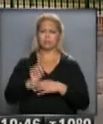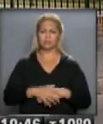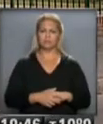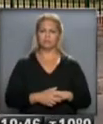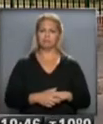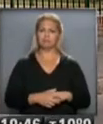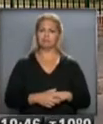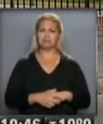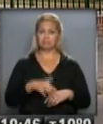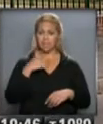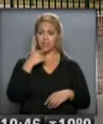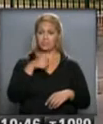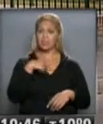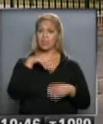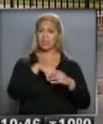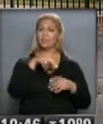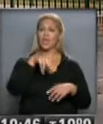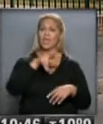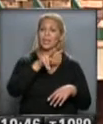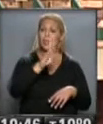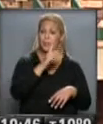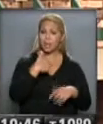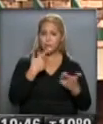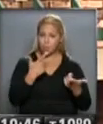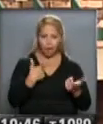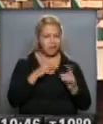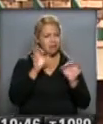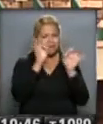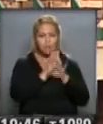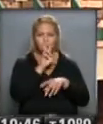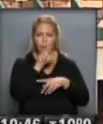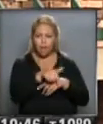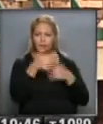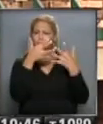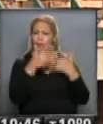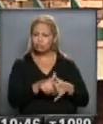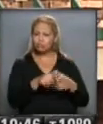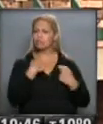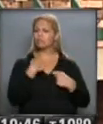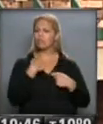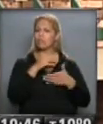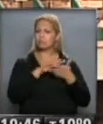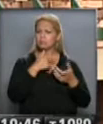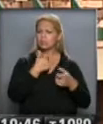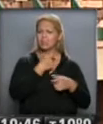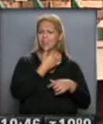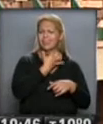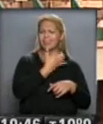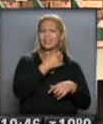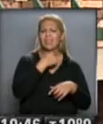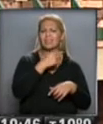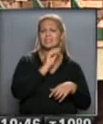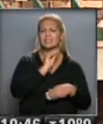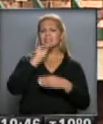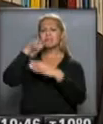hay en marcha en la CNB ningún dictamen, ningún proyecto de resolución que implique una